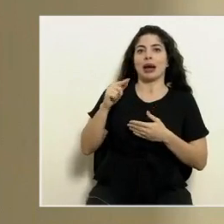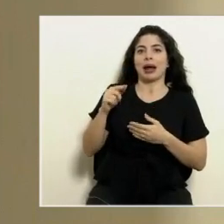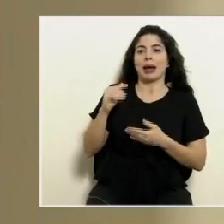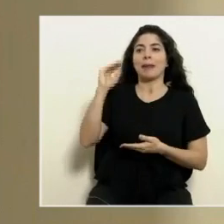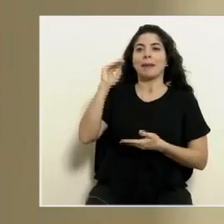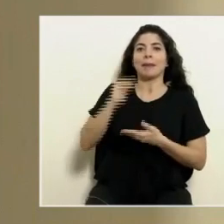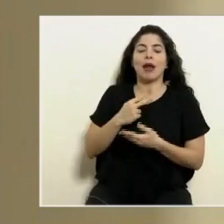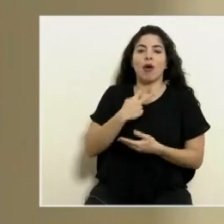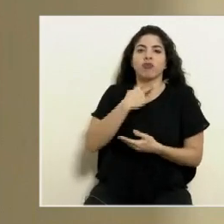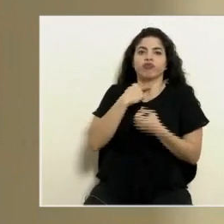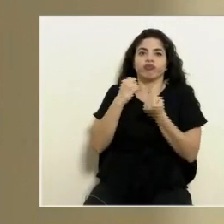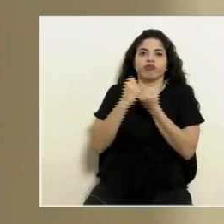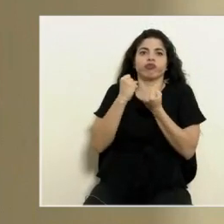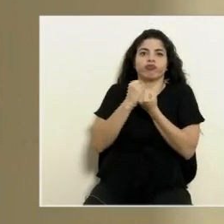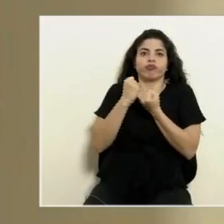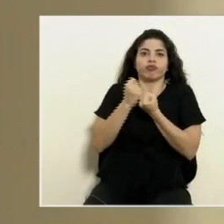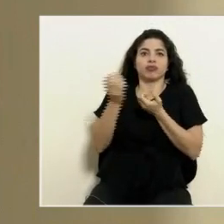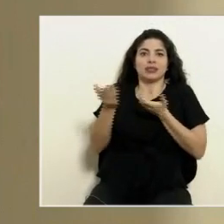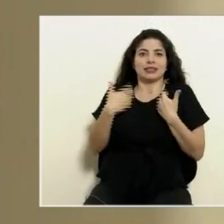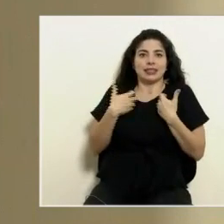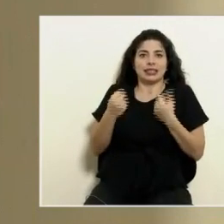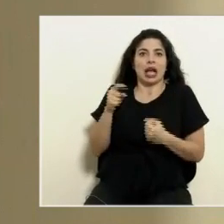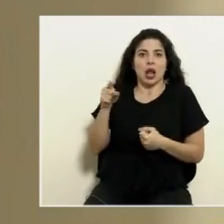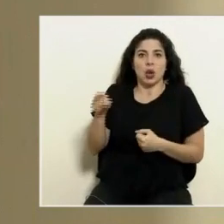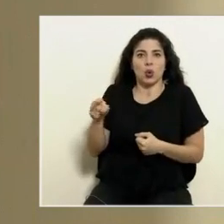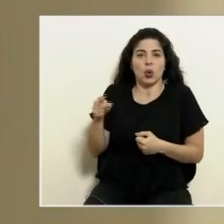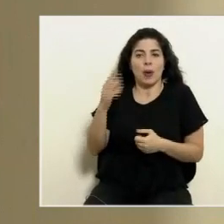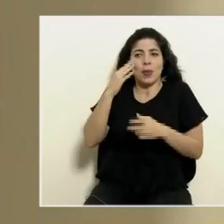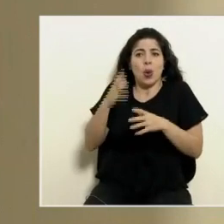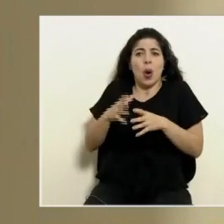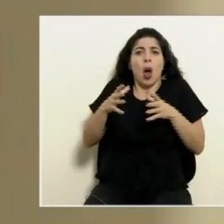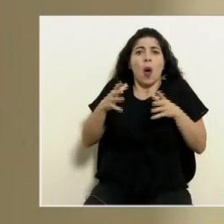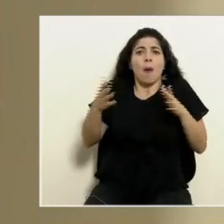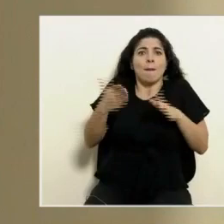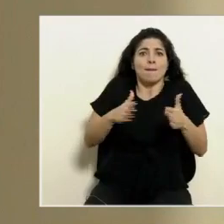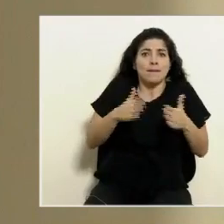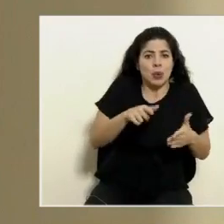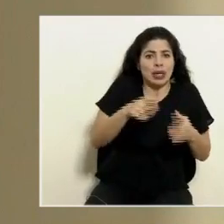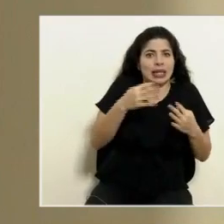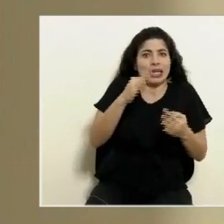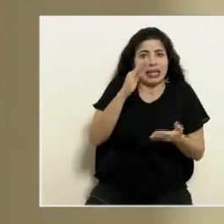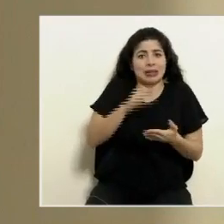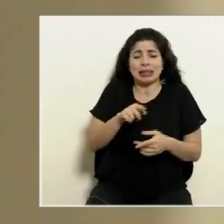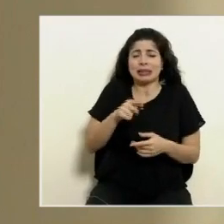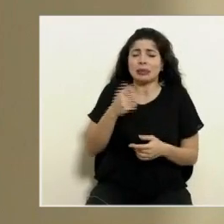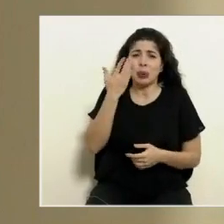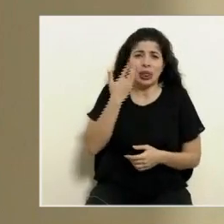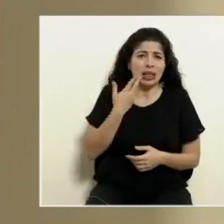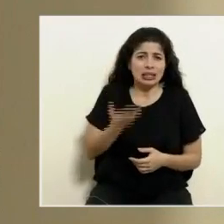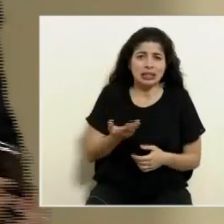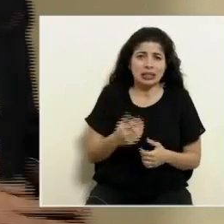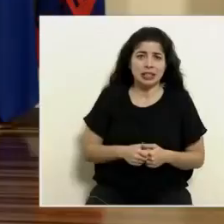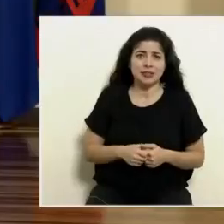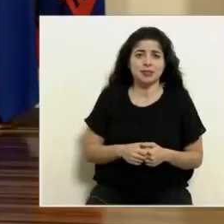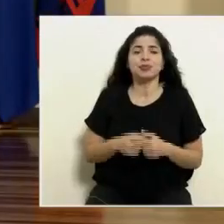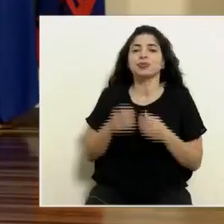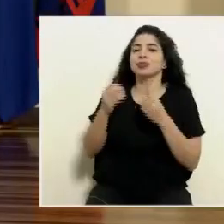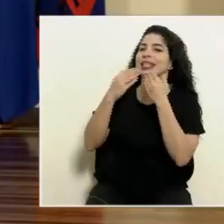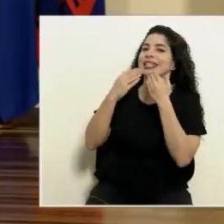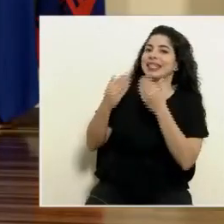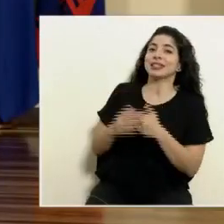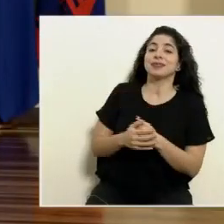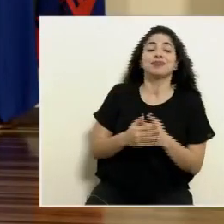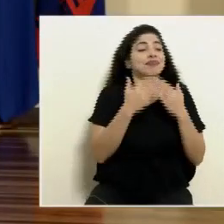en este momento en los servicios de salud y ese aumento de mortalidad que es sumamente triste. Muchas gracias.